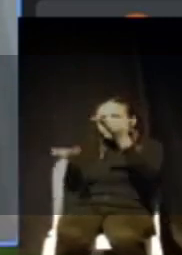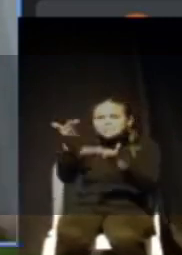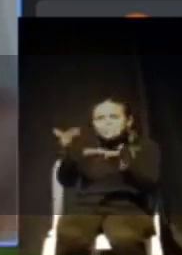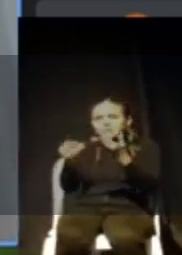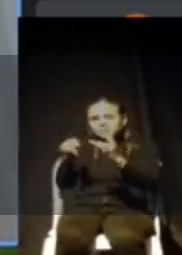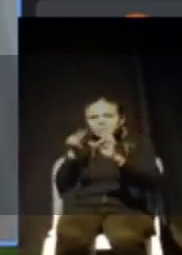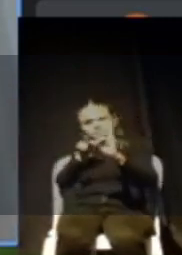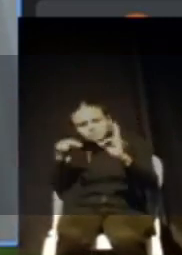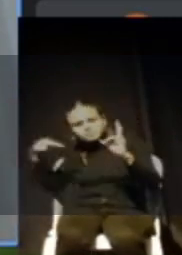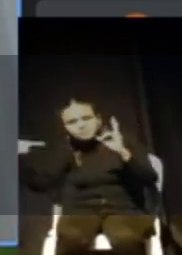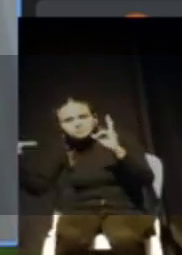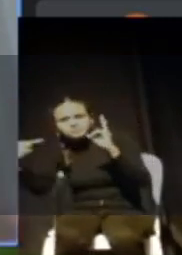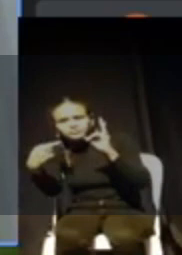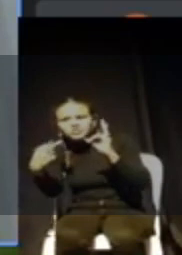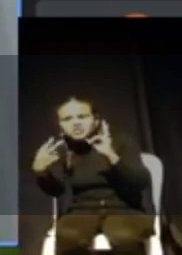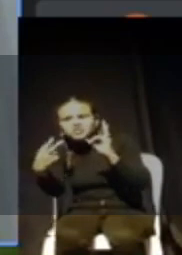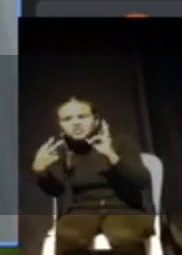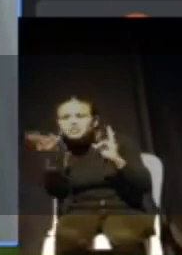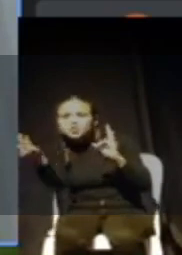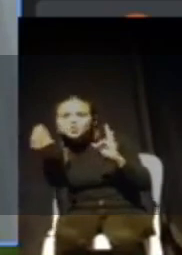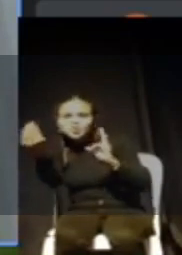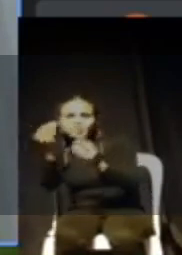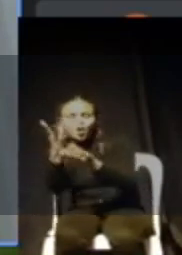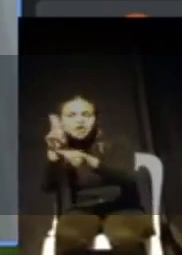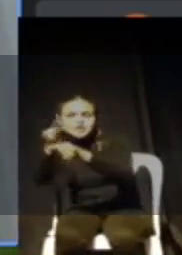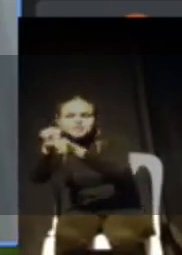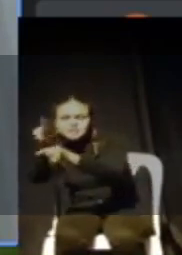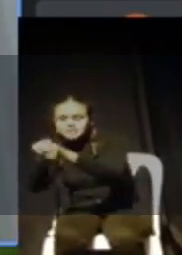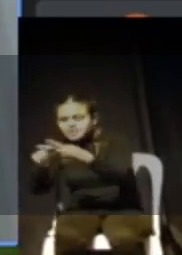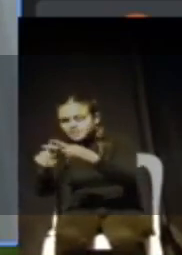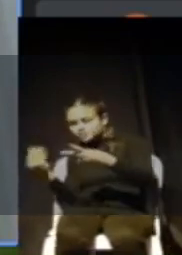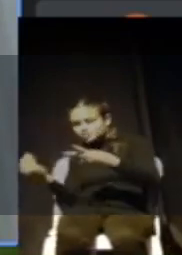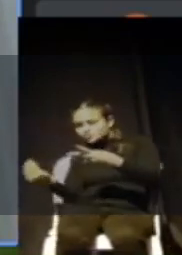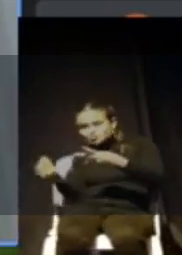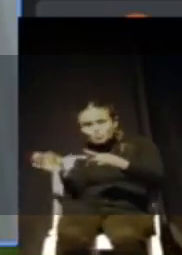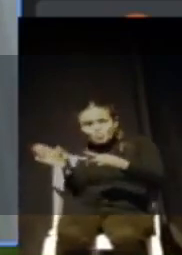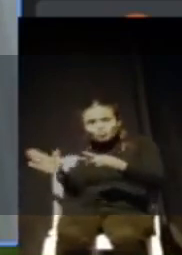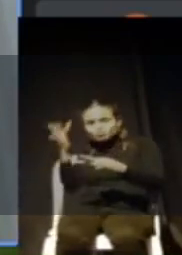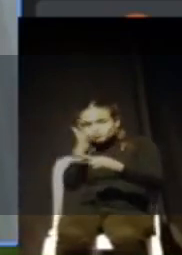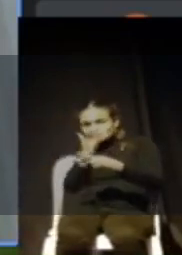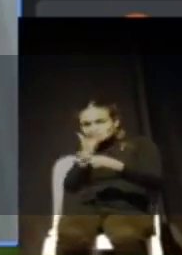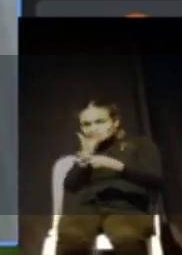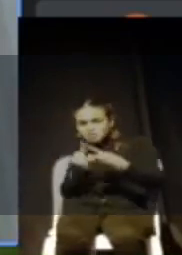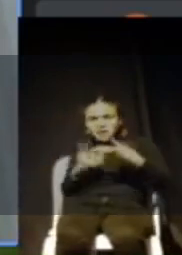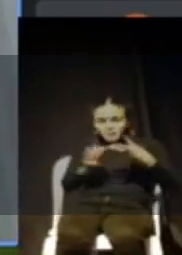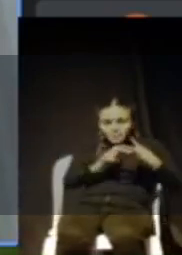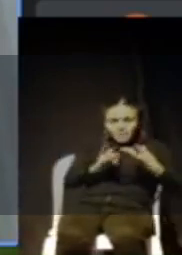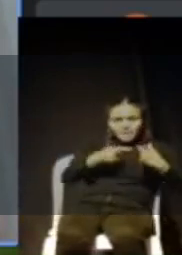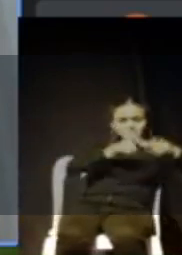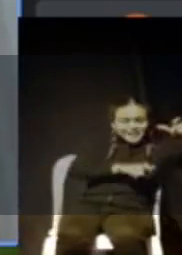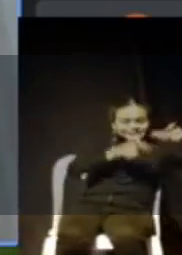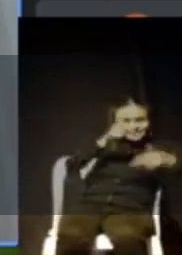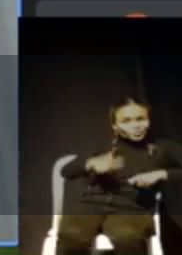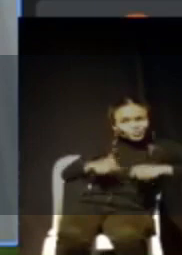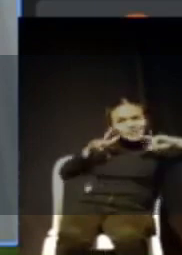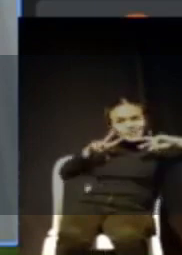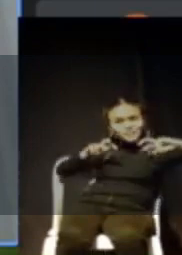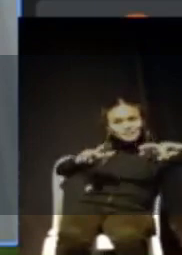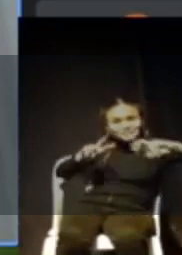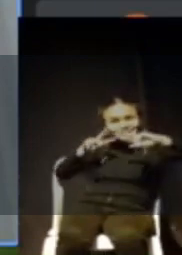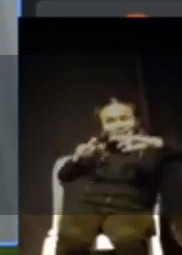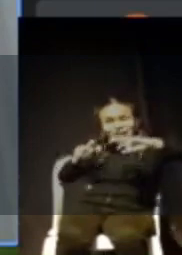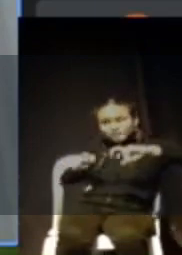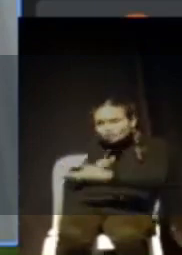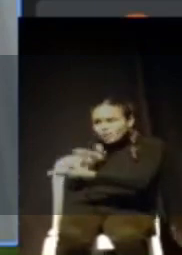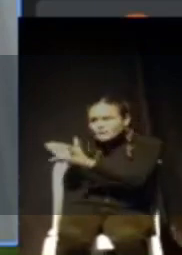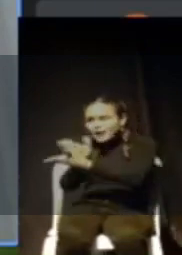surgido desde las comunidades indígenas, las afrocolombianas y las de investigadoras e investigadores que se aproximan a este terreno de